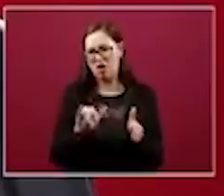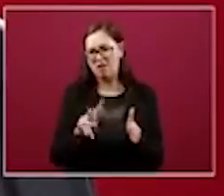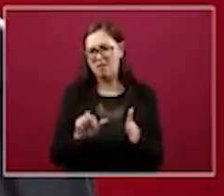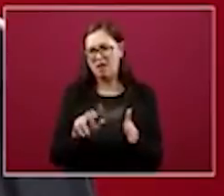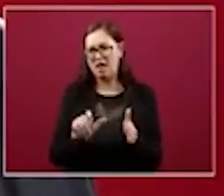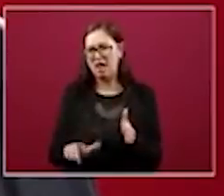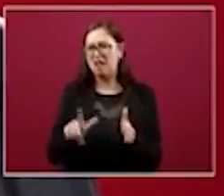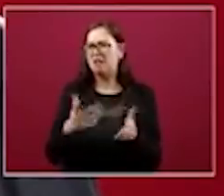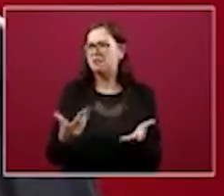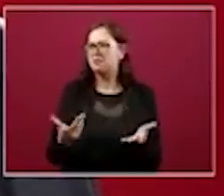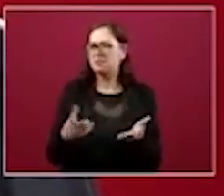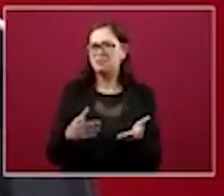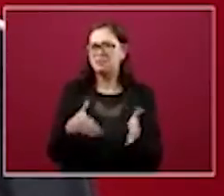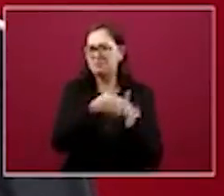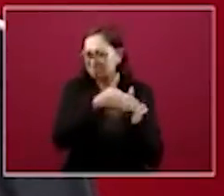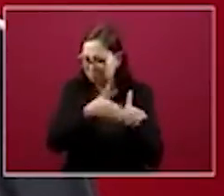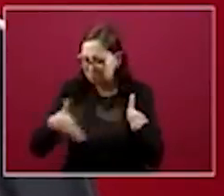país.